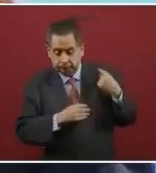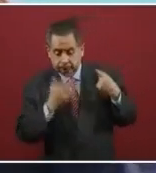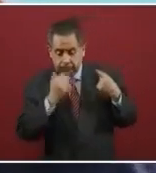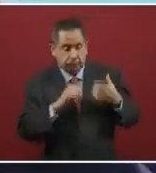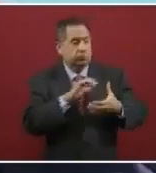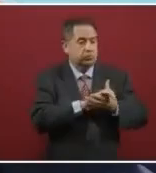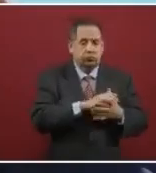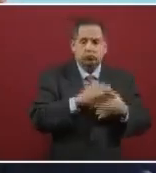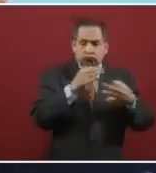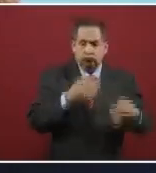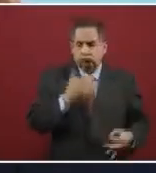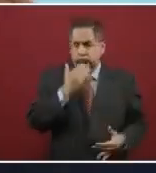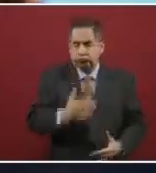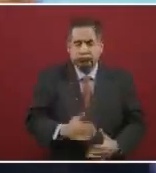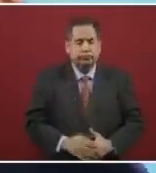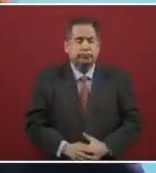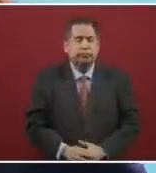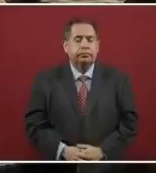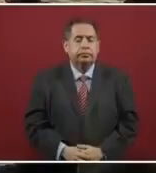casados.